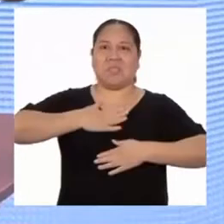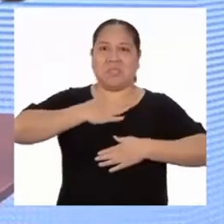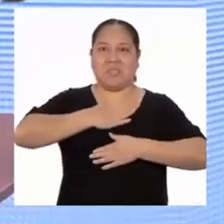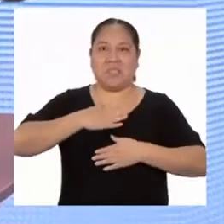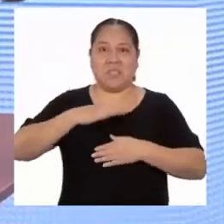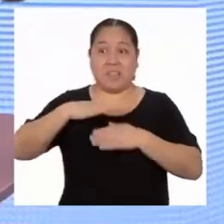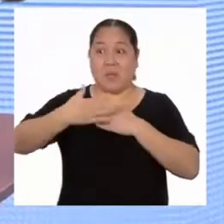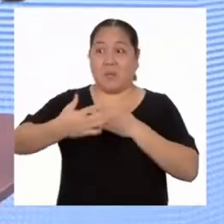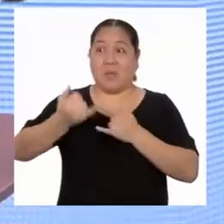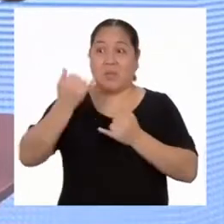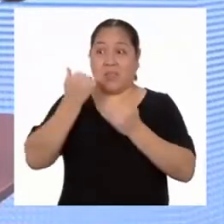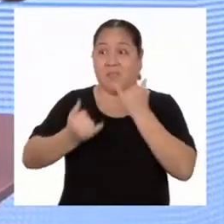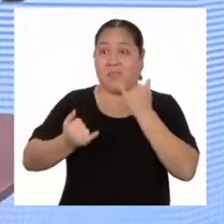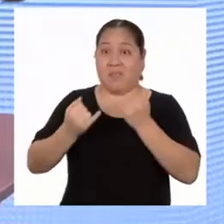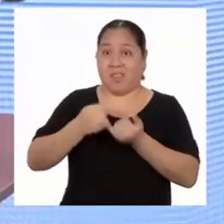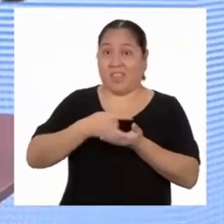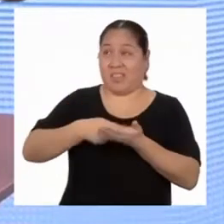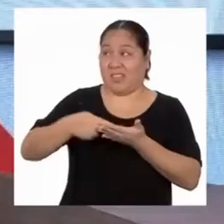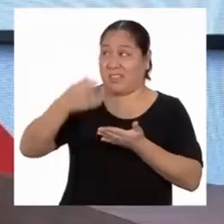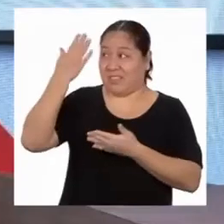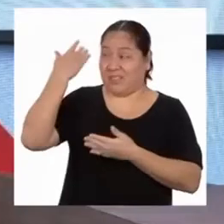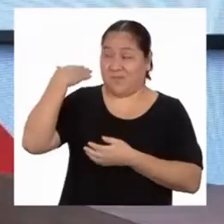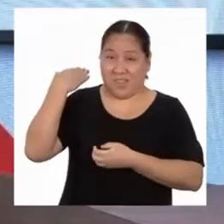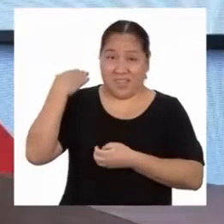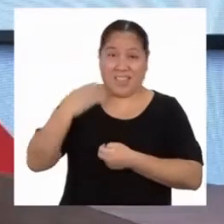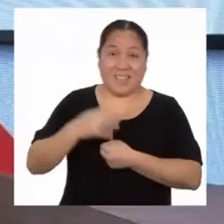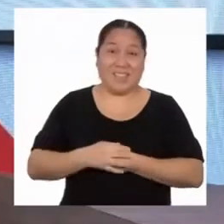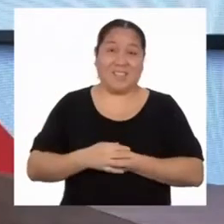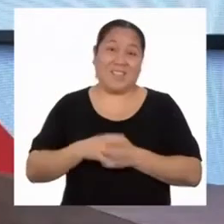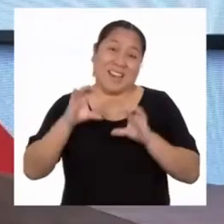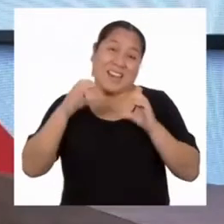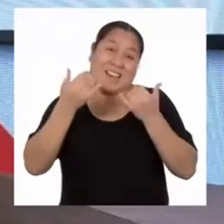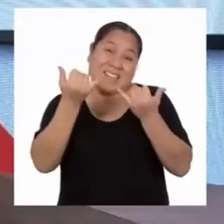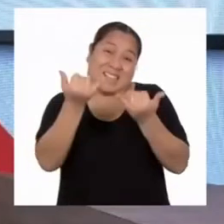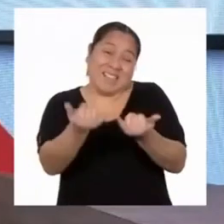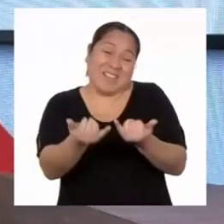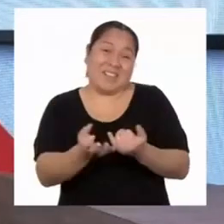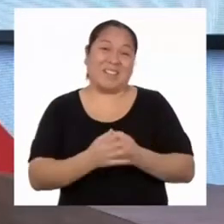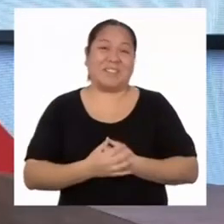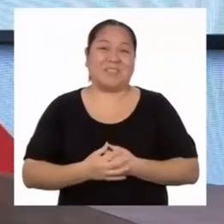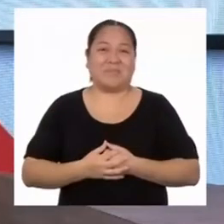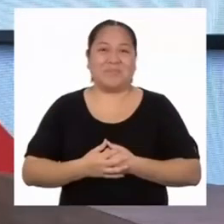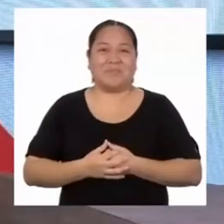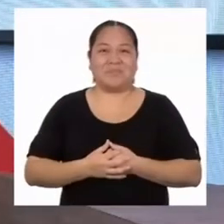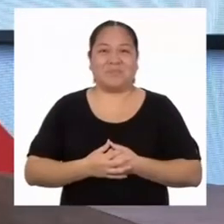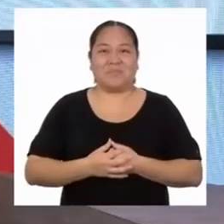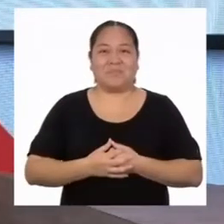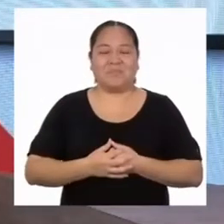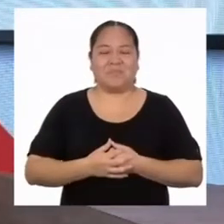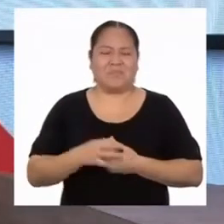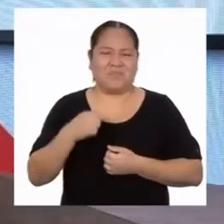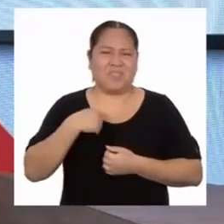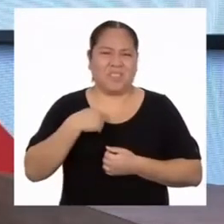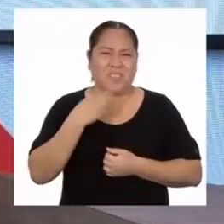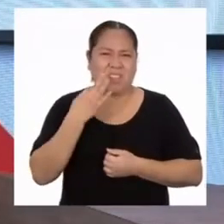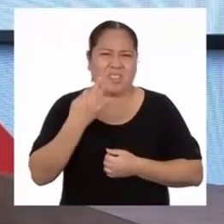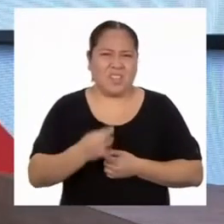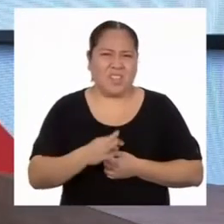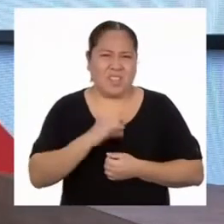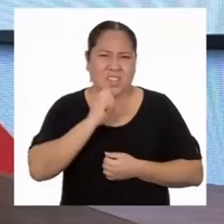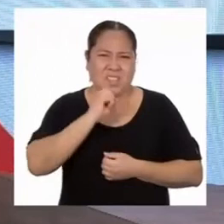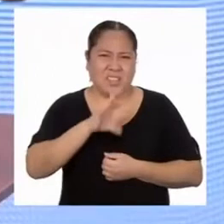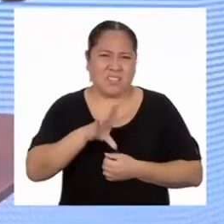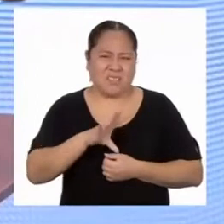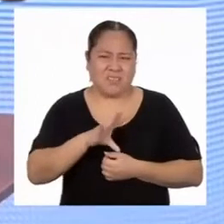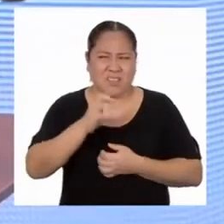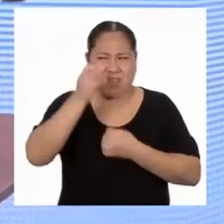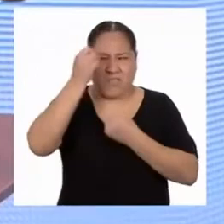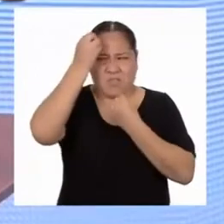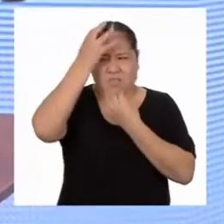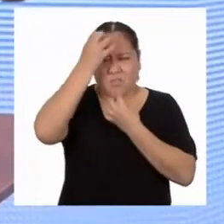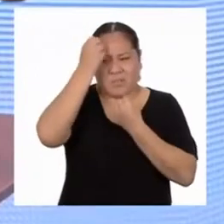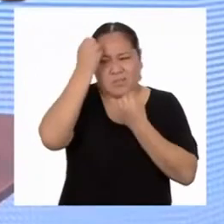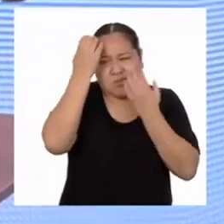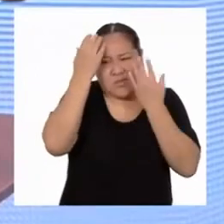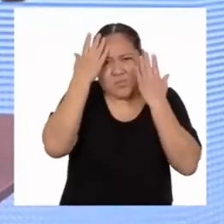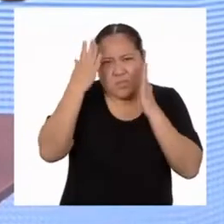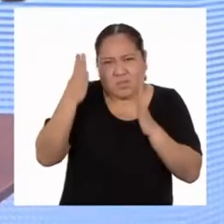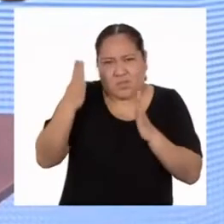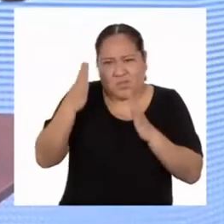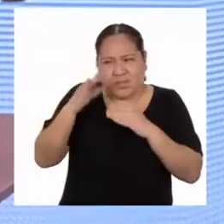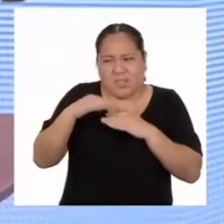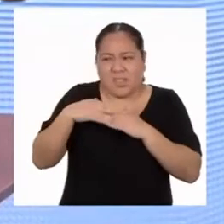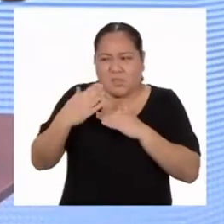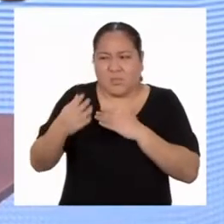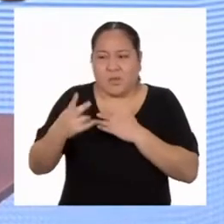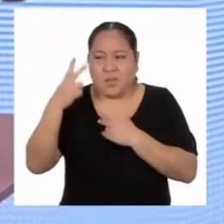Después del fin de semana para la clase de hoy. Aunque, para serles sincero, no sé si la información sea cierta. Yo lo revisaré